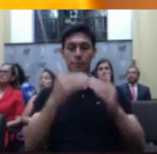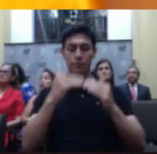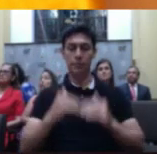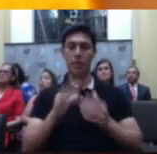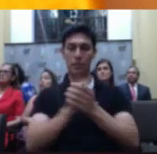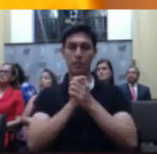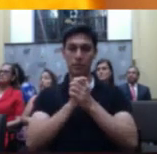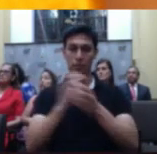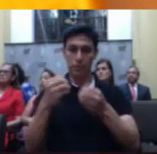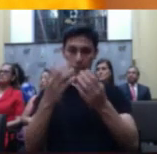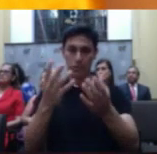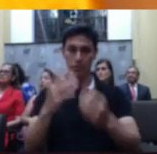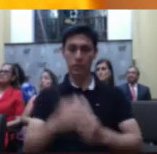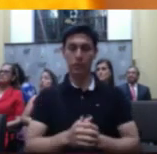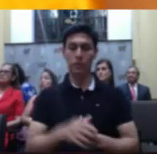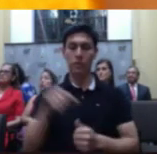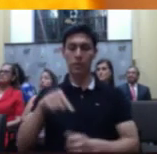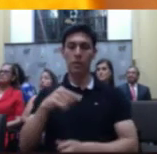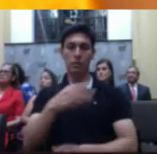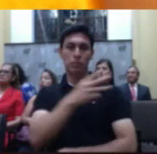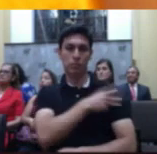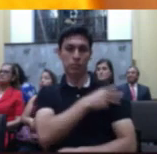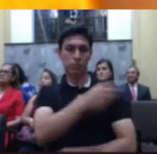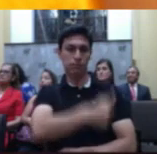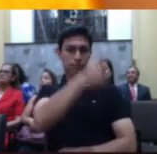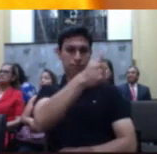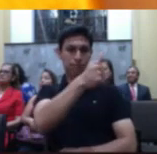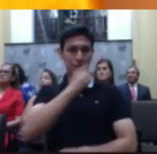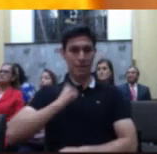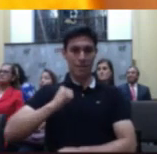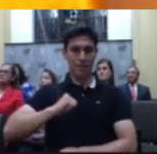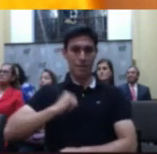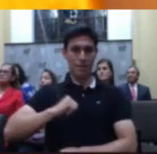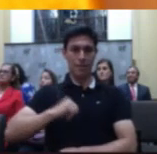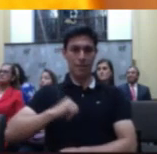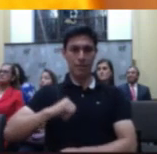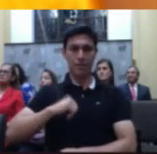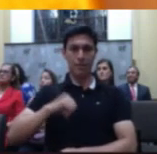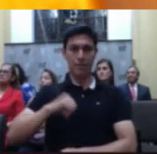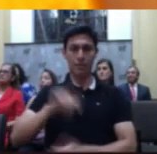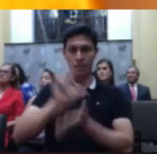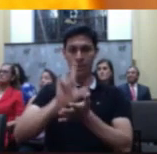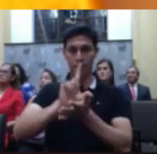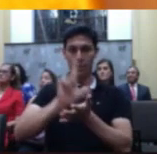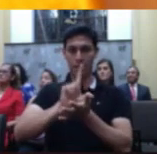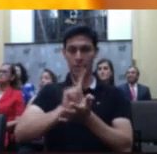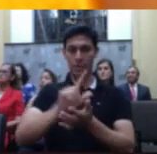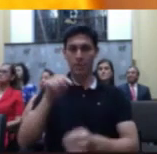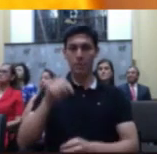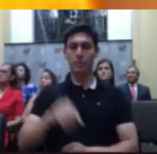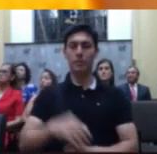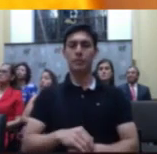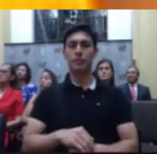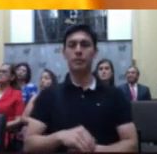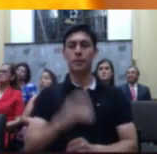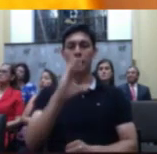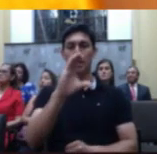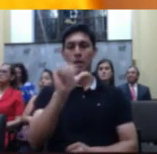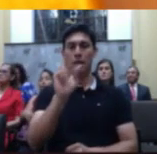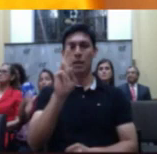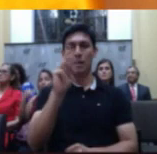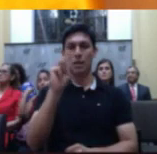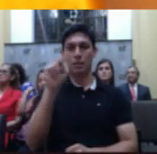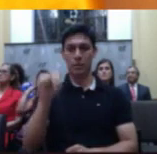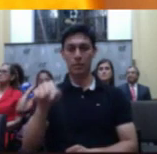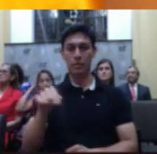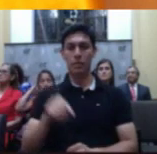saludo es del teniente alcalde de la Municipalidad Metropolitana de Lima, Carmen Juárez Gallegos.